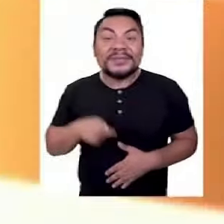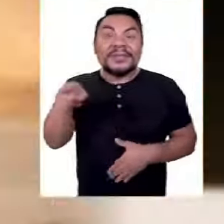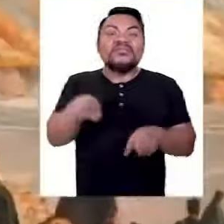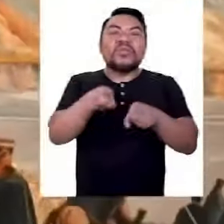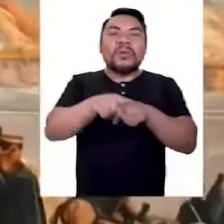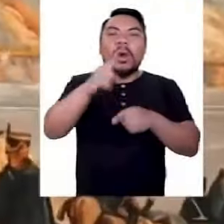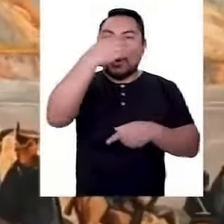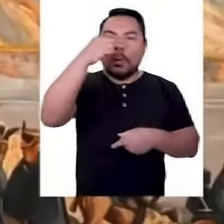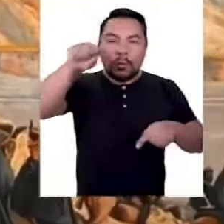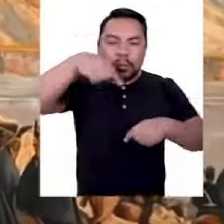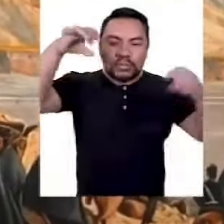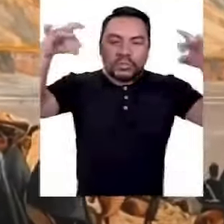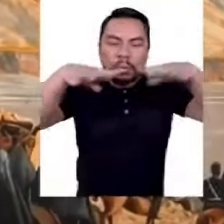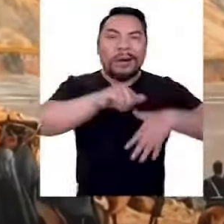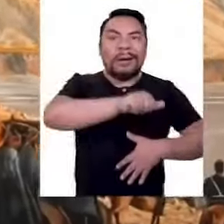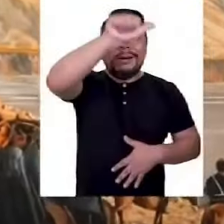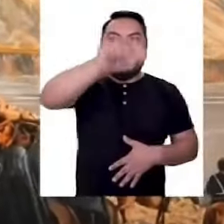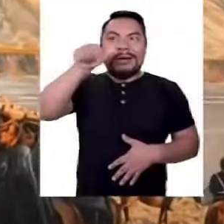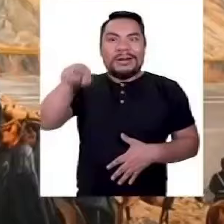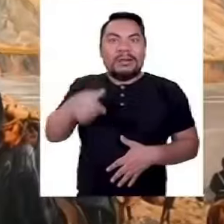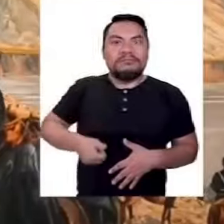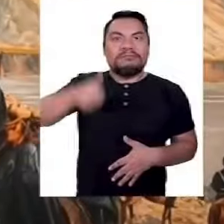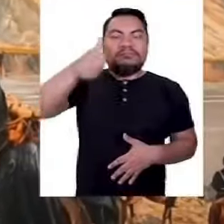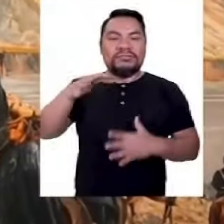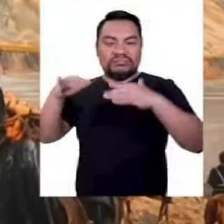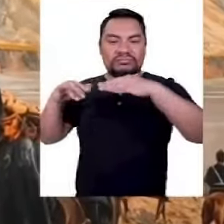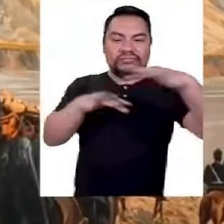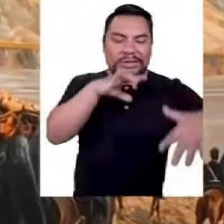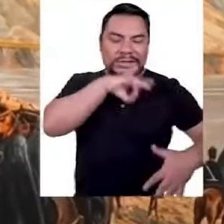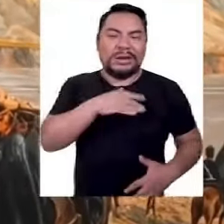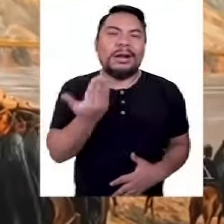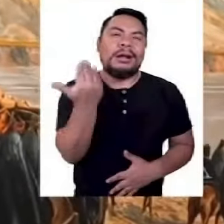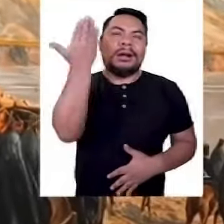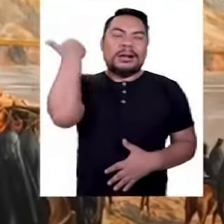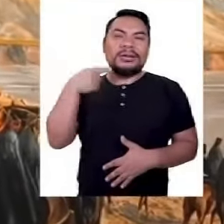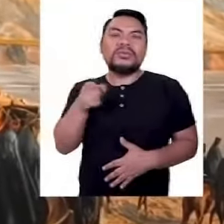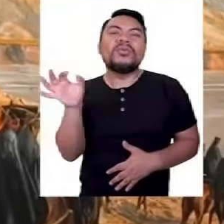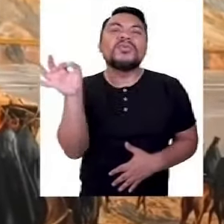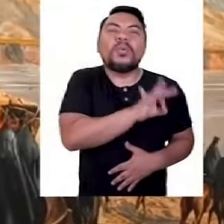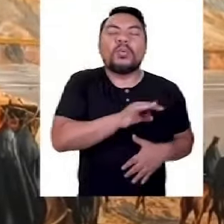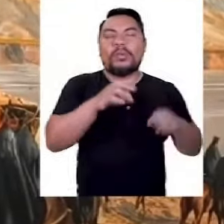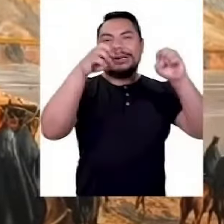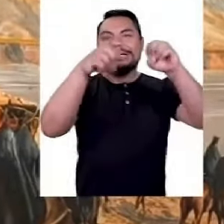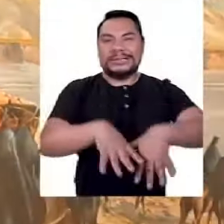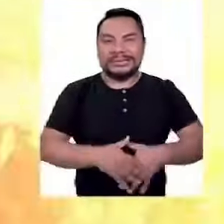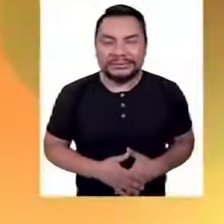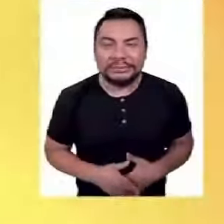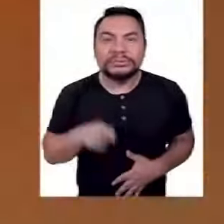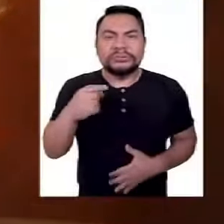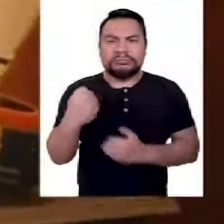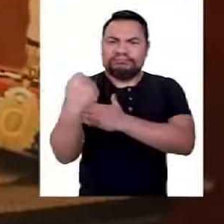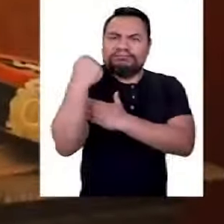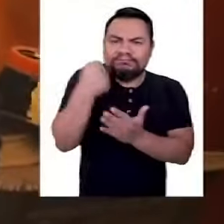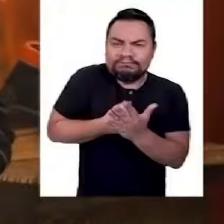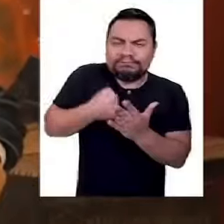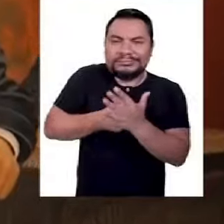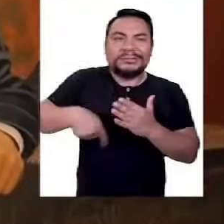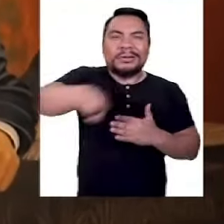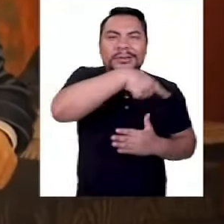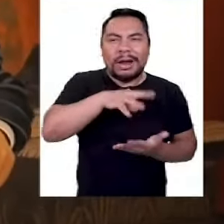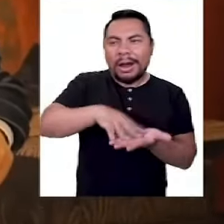el brujo de los Andes lideró la mayor resistencia peruana durante la guerra del Pacífico y nunca se dio por vencido su fuerte